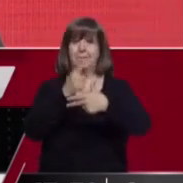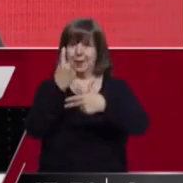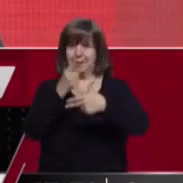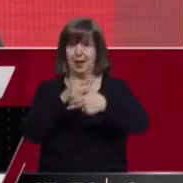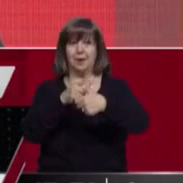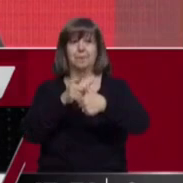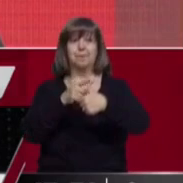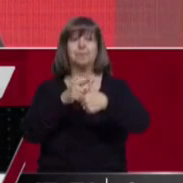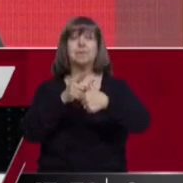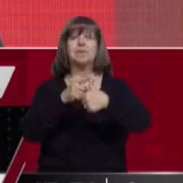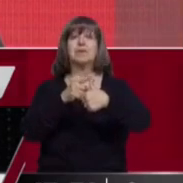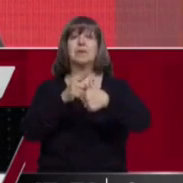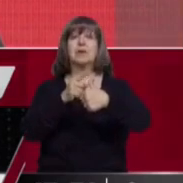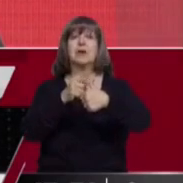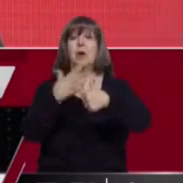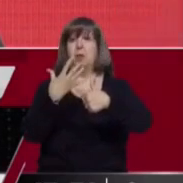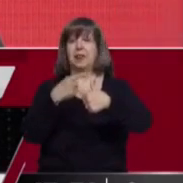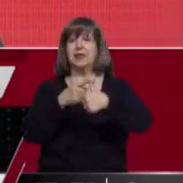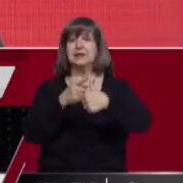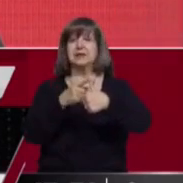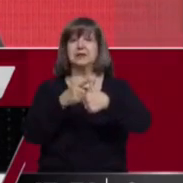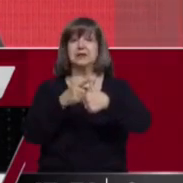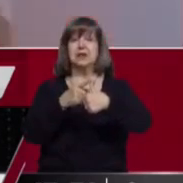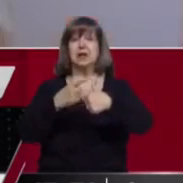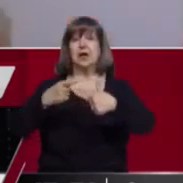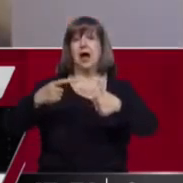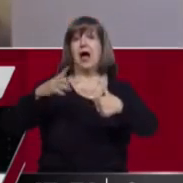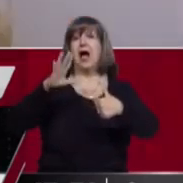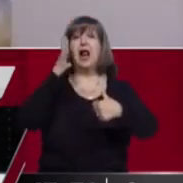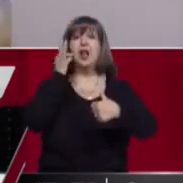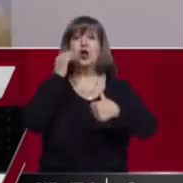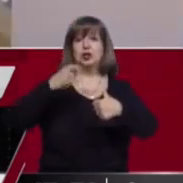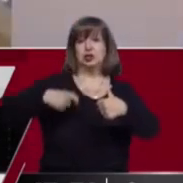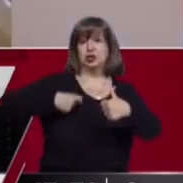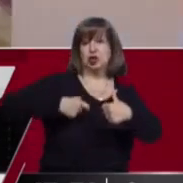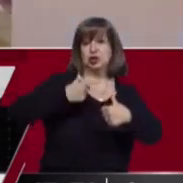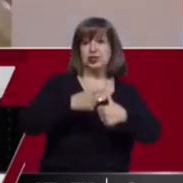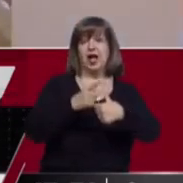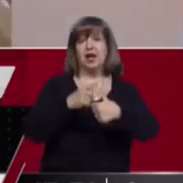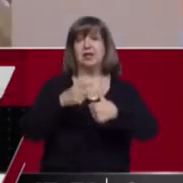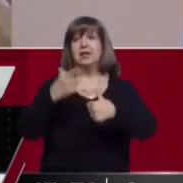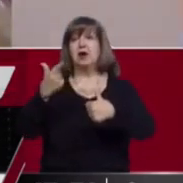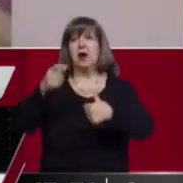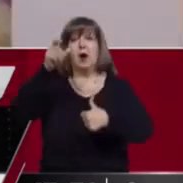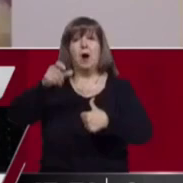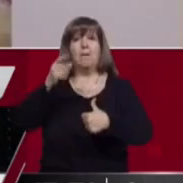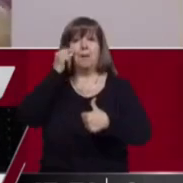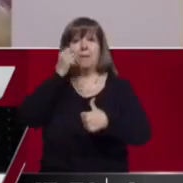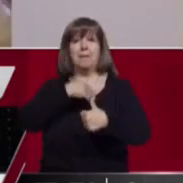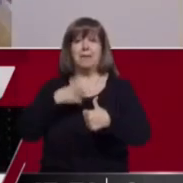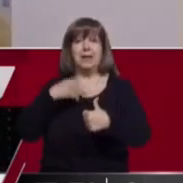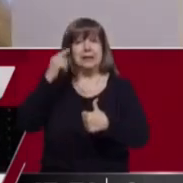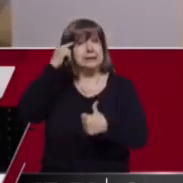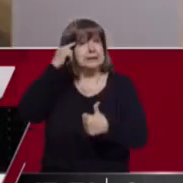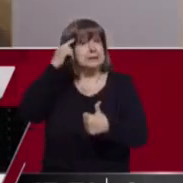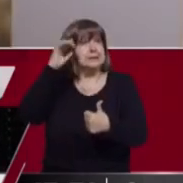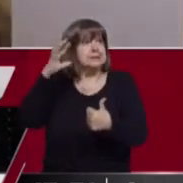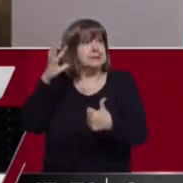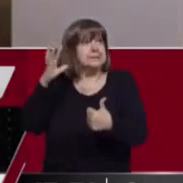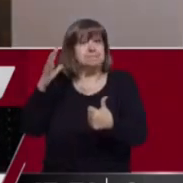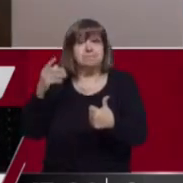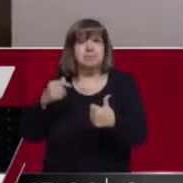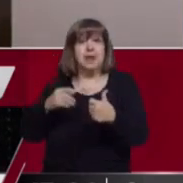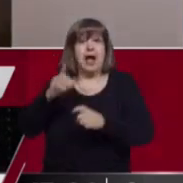tres grandes situaciones que dan lugar a que un niño sea maltratado por aquellos adultos que están llamados a cuidarlo o que